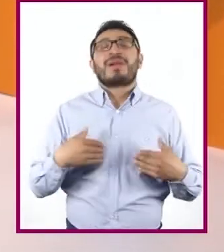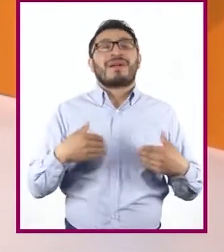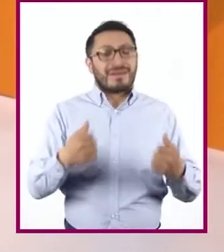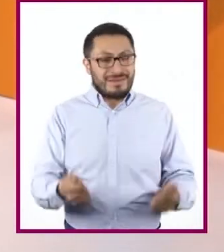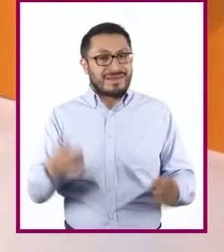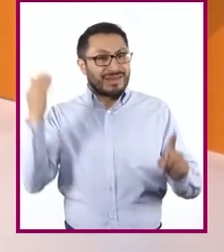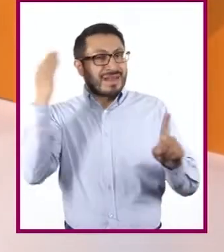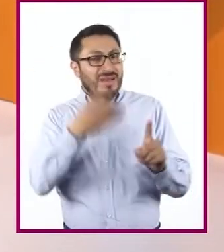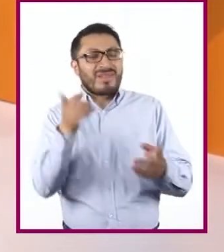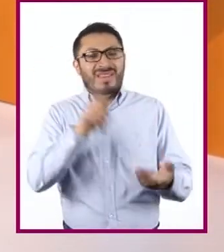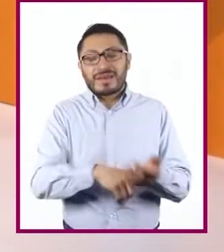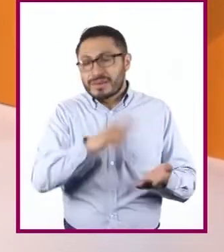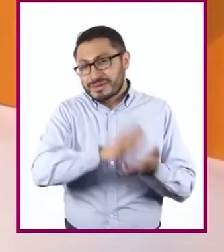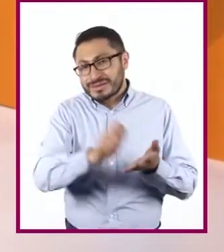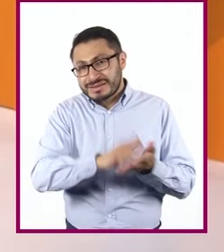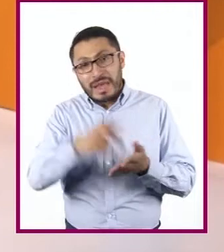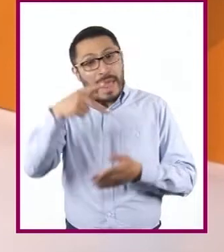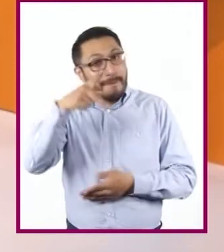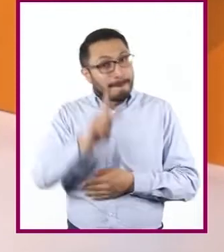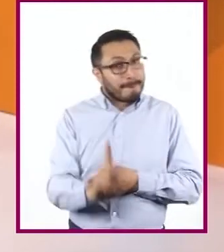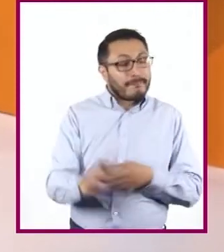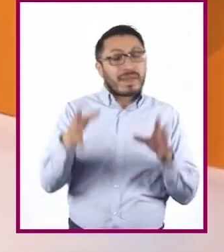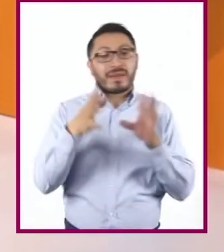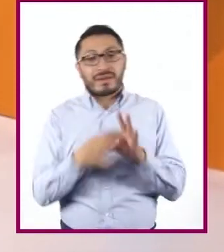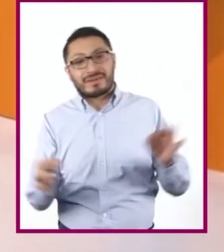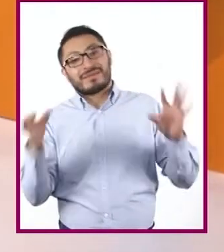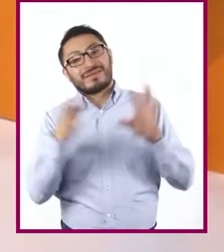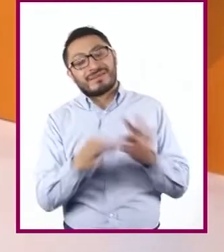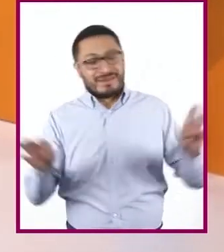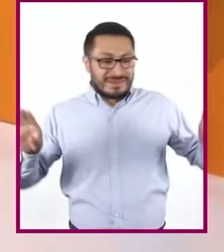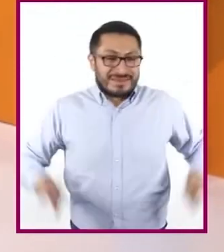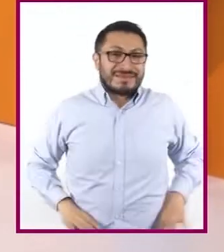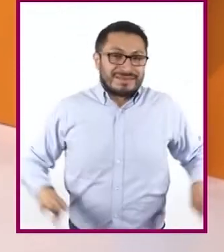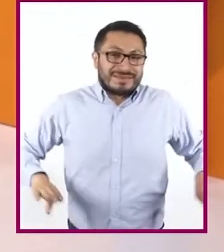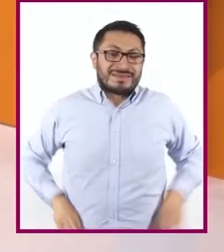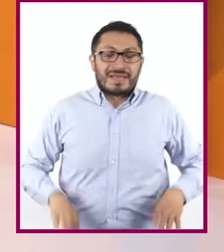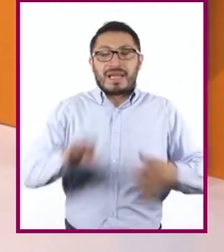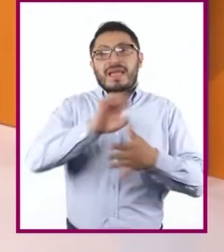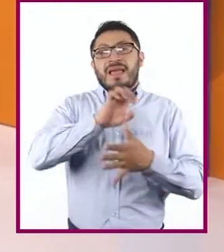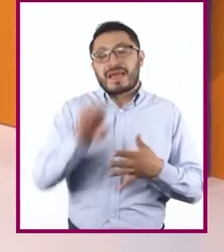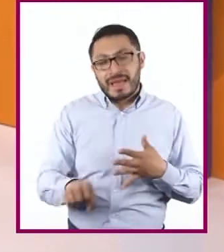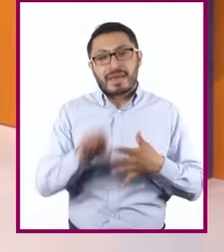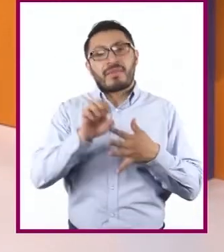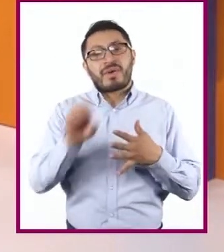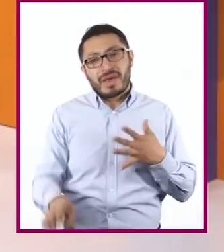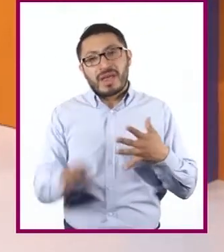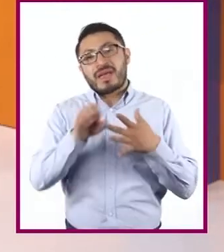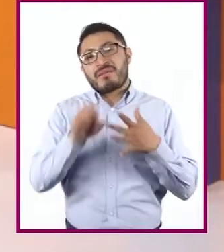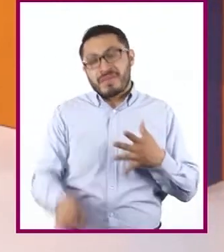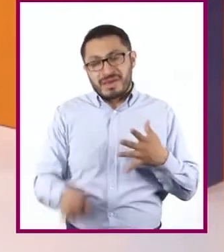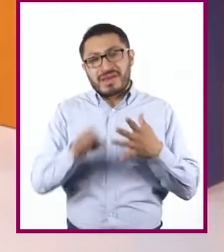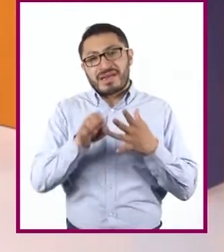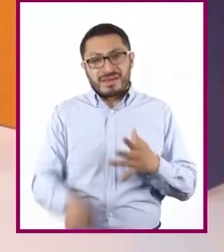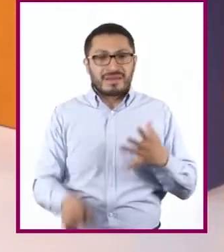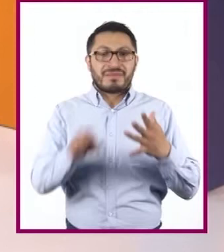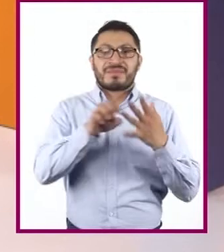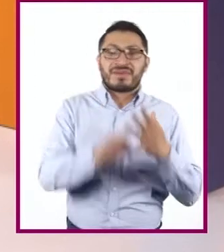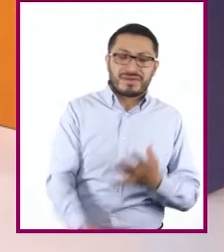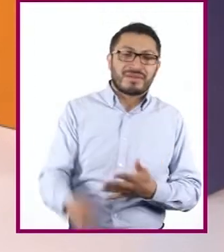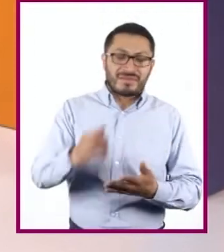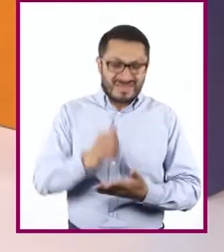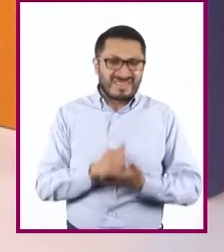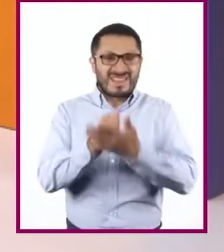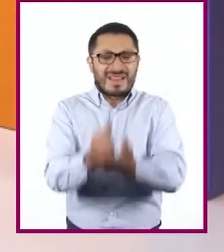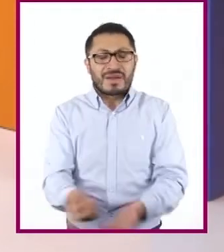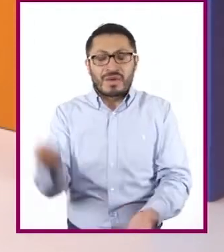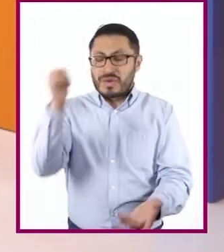de un texto, pero las explicaciones, los detalles y ejemplos enriquecen el contenido y despiertan la